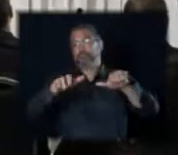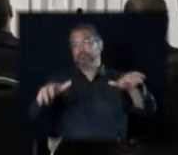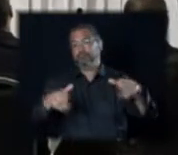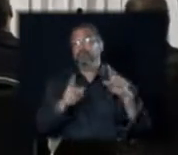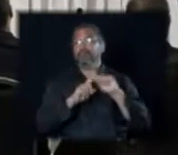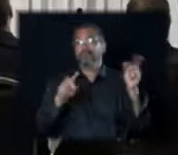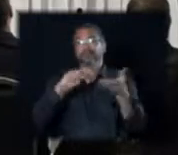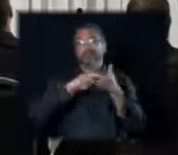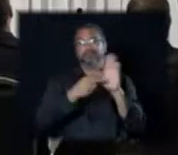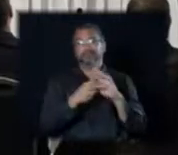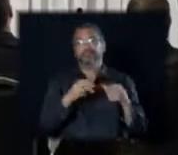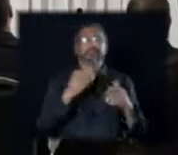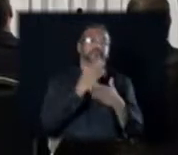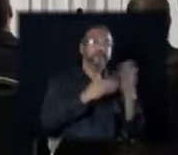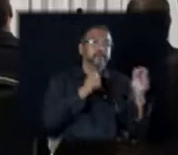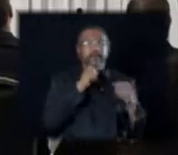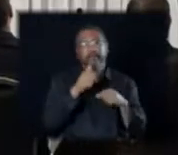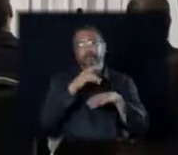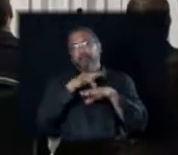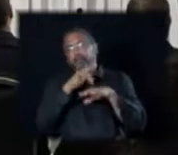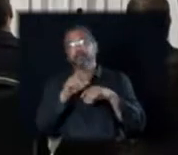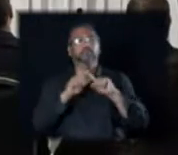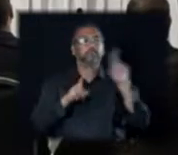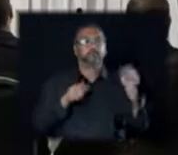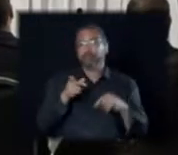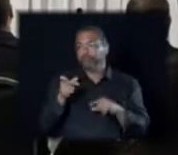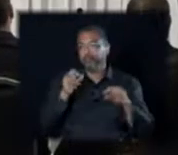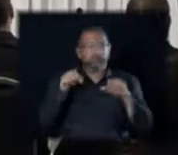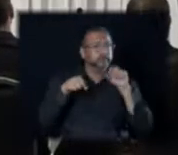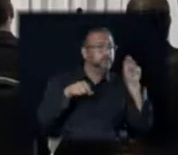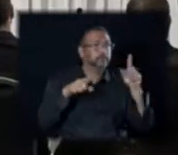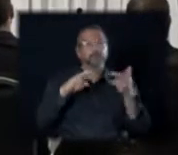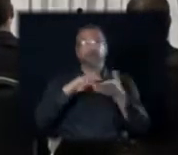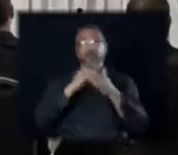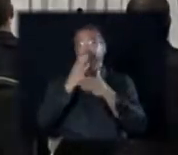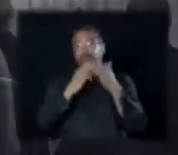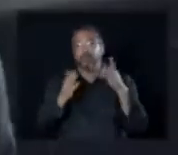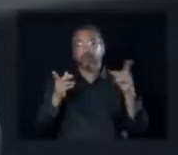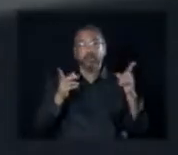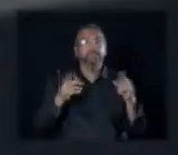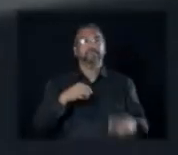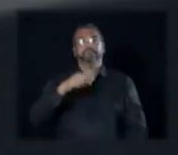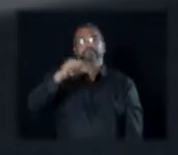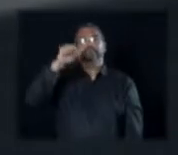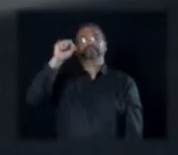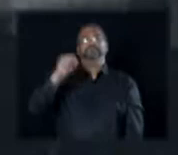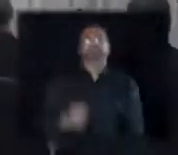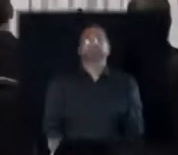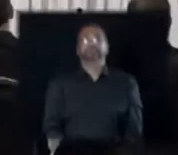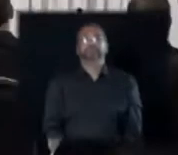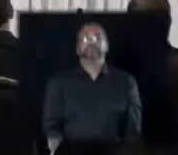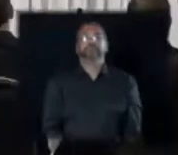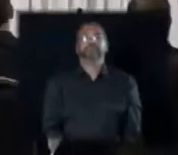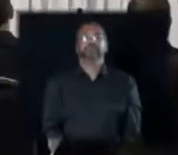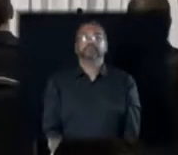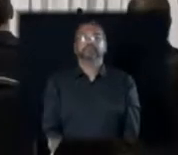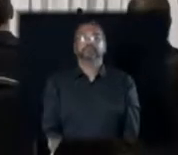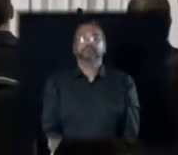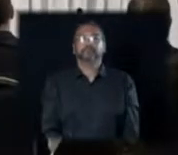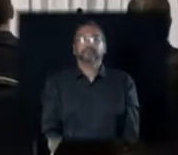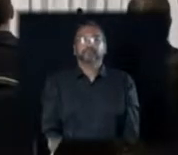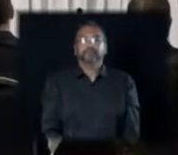en que esa información no solamente está disponible, sino que se audita anualmente.